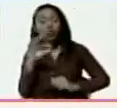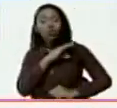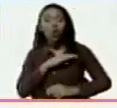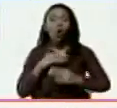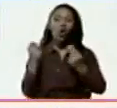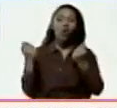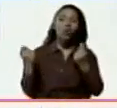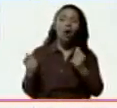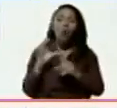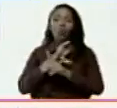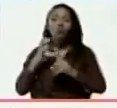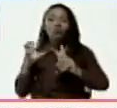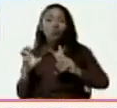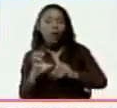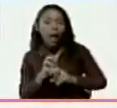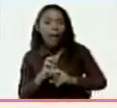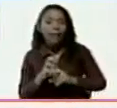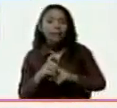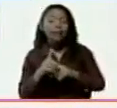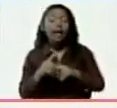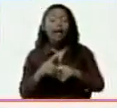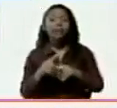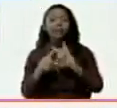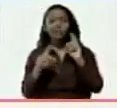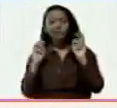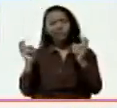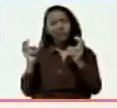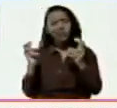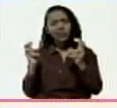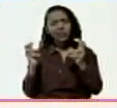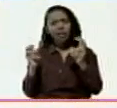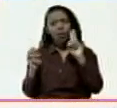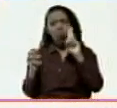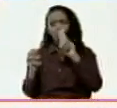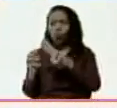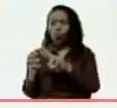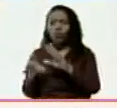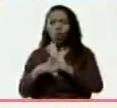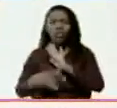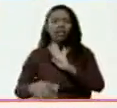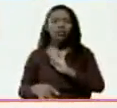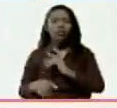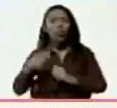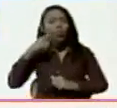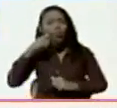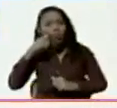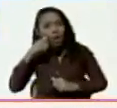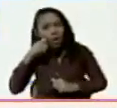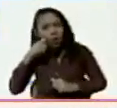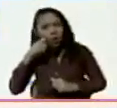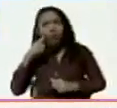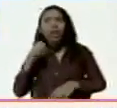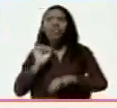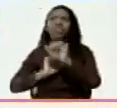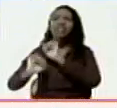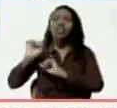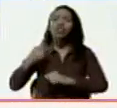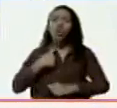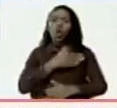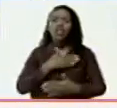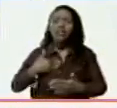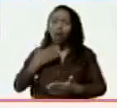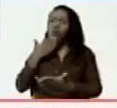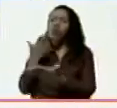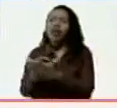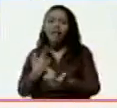culturales en el concepto de la indivisibilidad de los derechos humanos querido defensor yo quiero agradecer